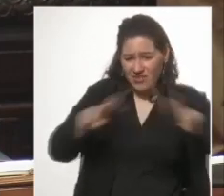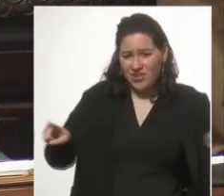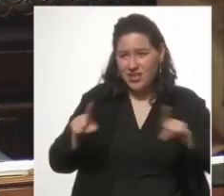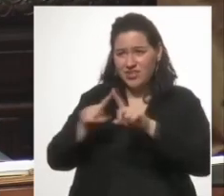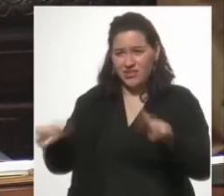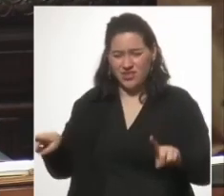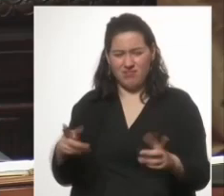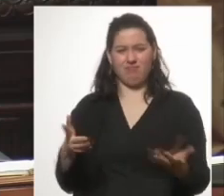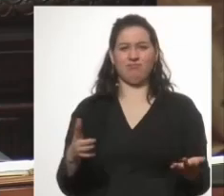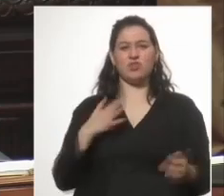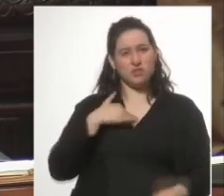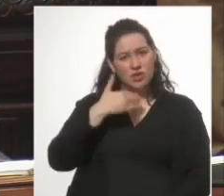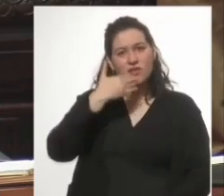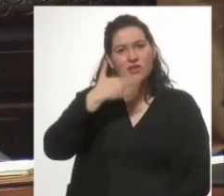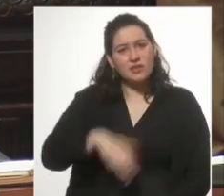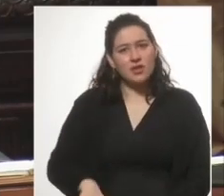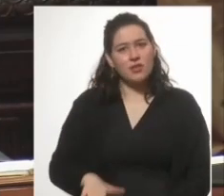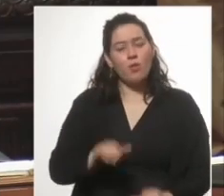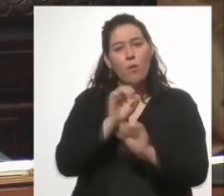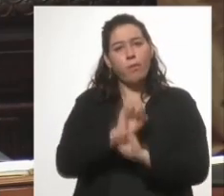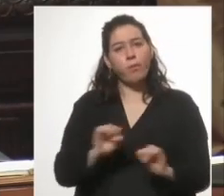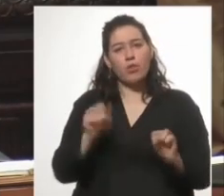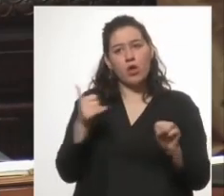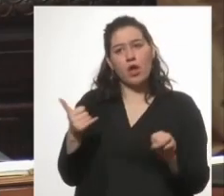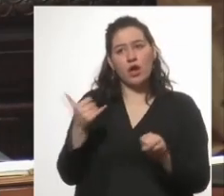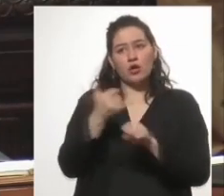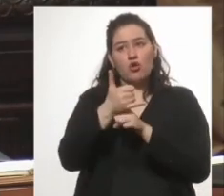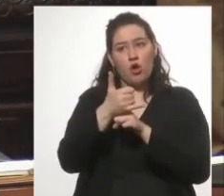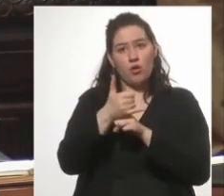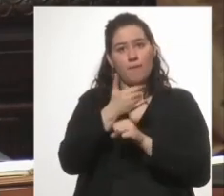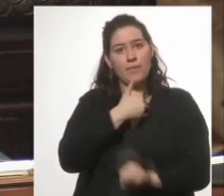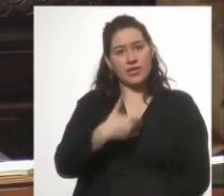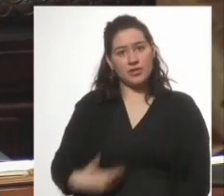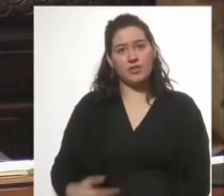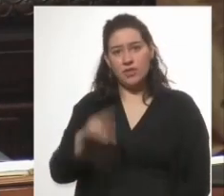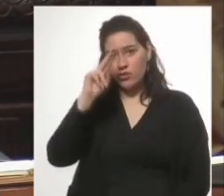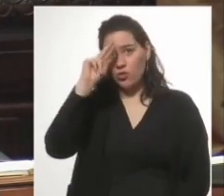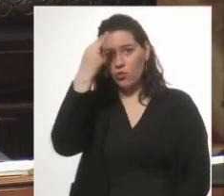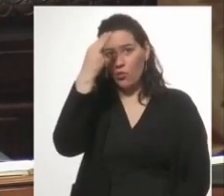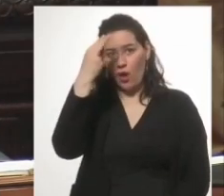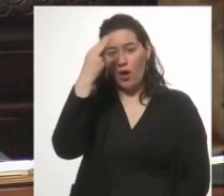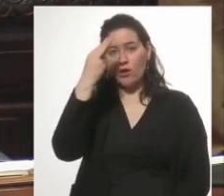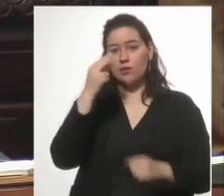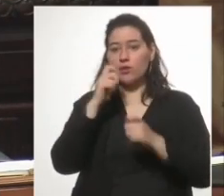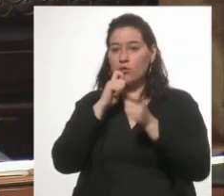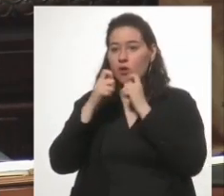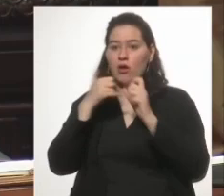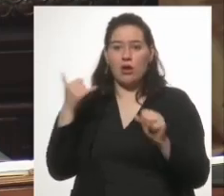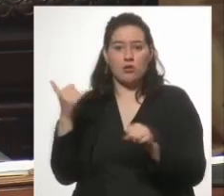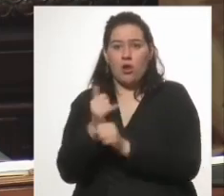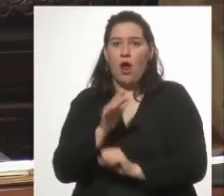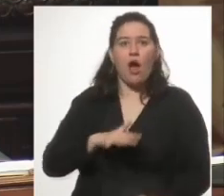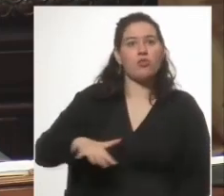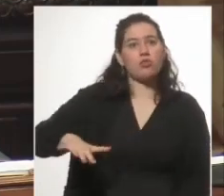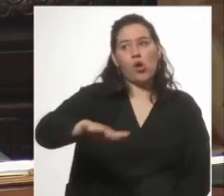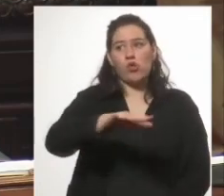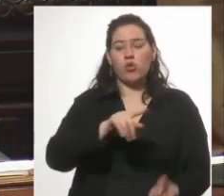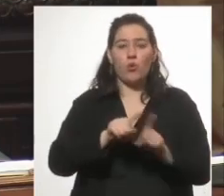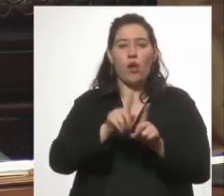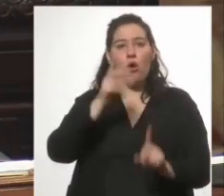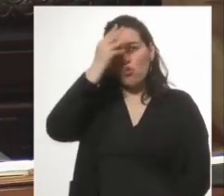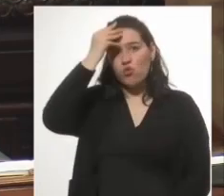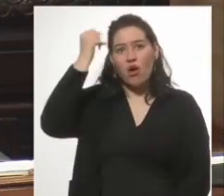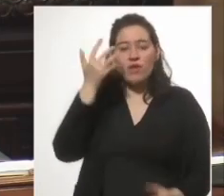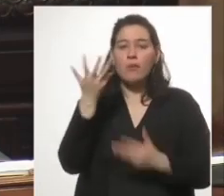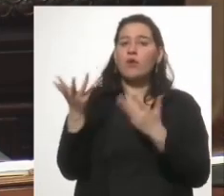Yo entiendo que se pudo haber equivocado el presidente de la República cuando habla con el periodista. Nos pasa a todos a veces que nos olvidamos